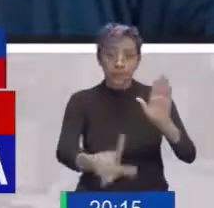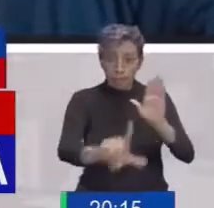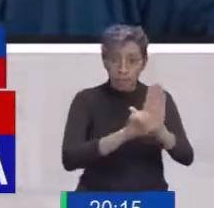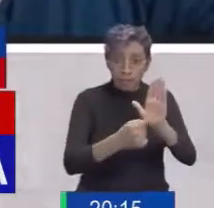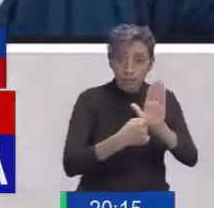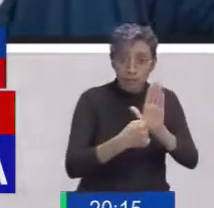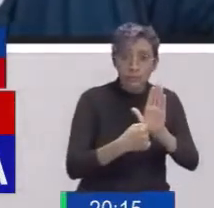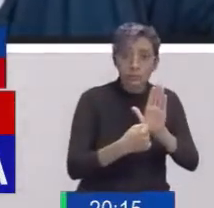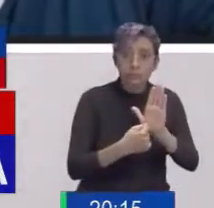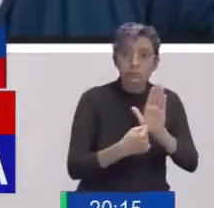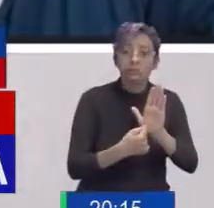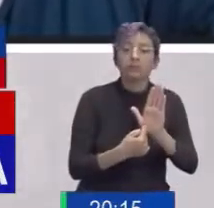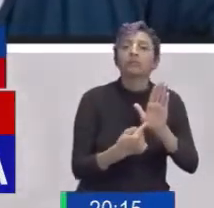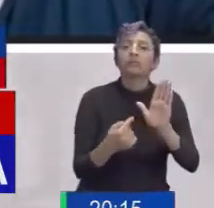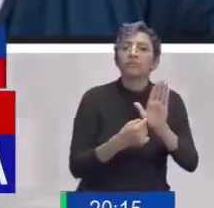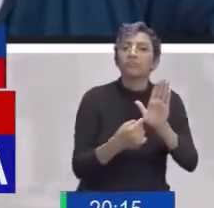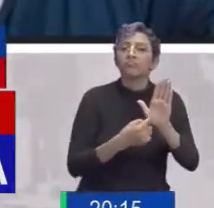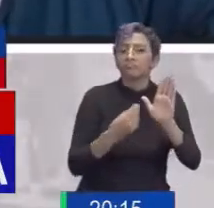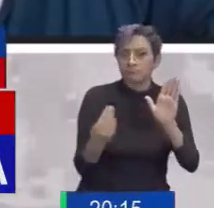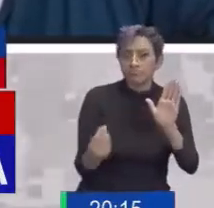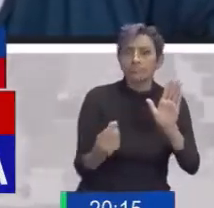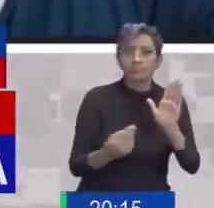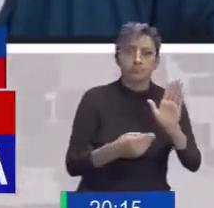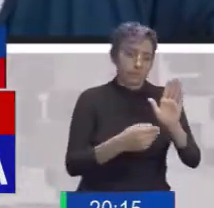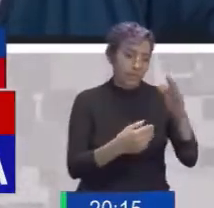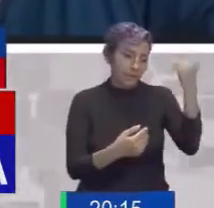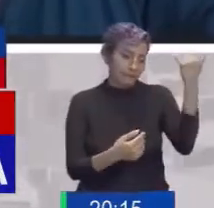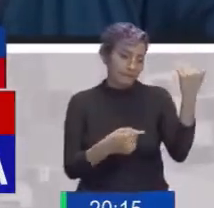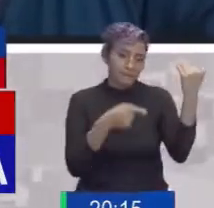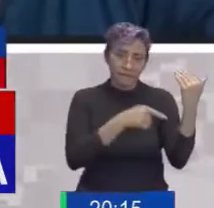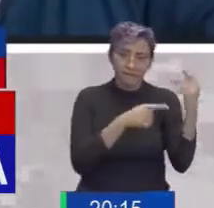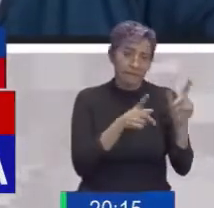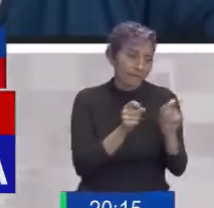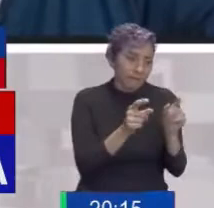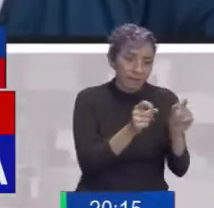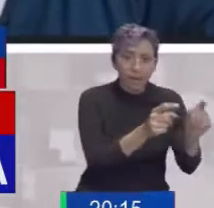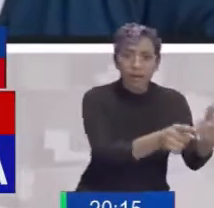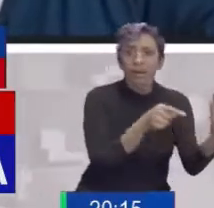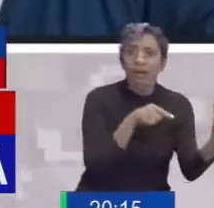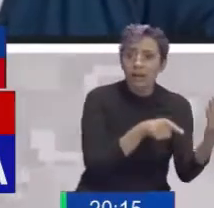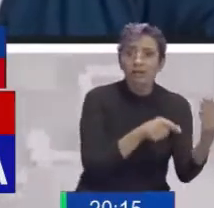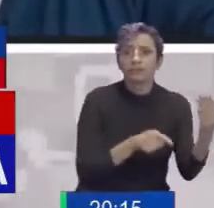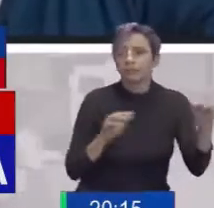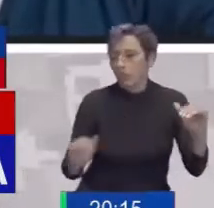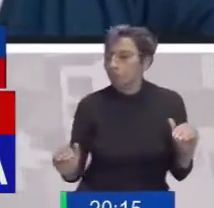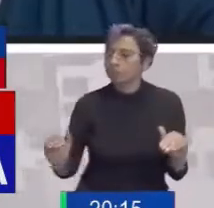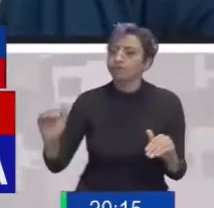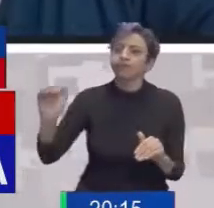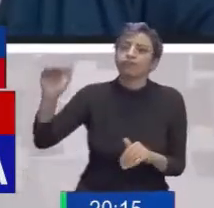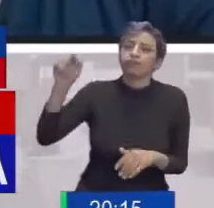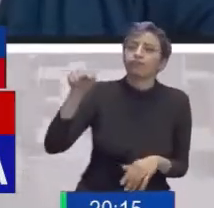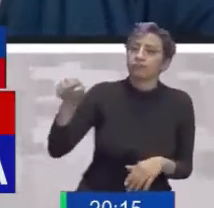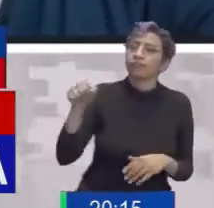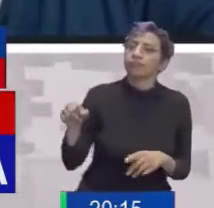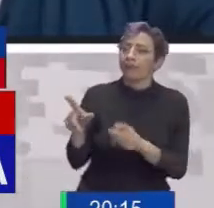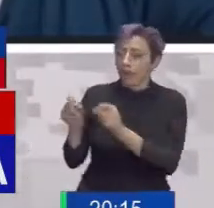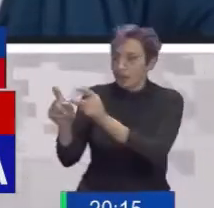abarca todo el universo de los chiquitos con cáncer, los cánceres curables, otros que son incurables como el que nos tocó a